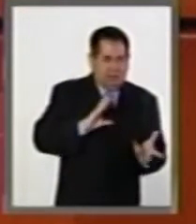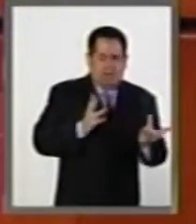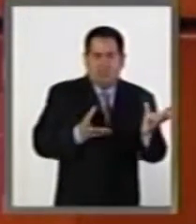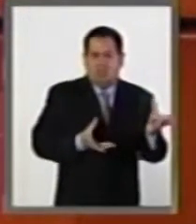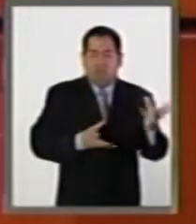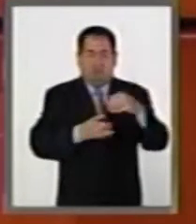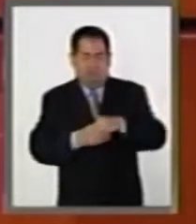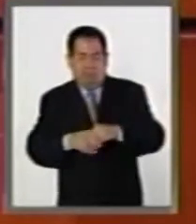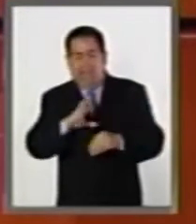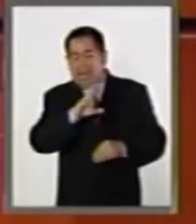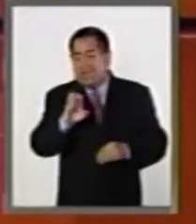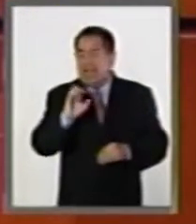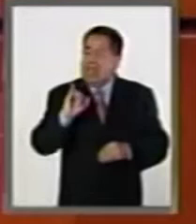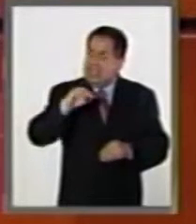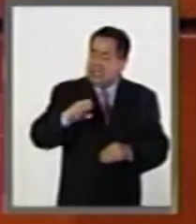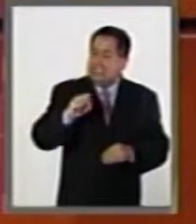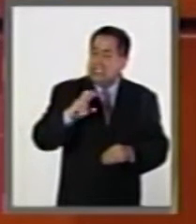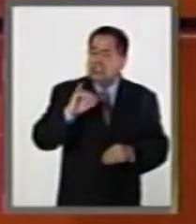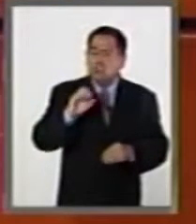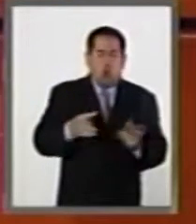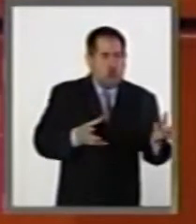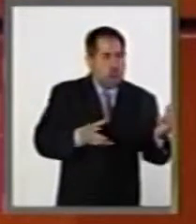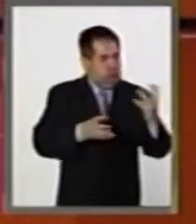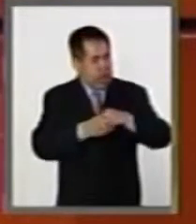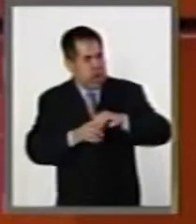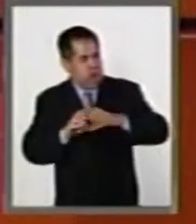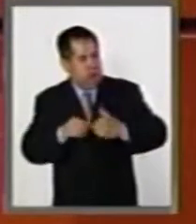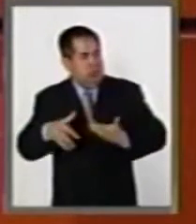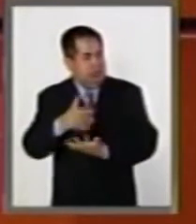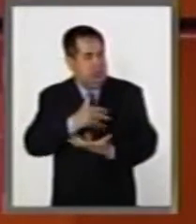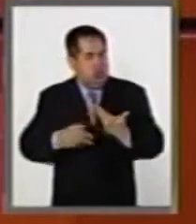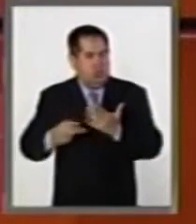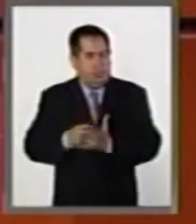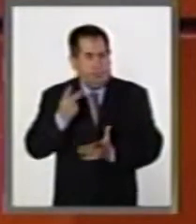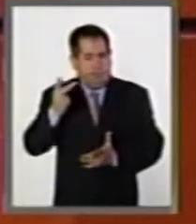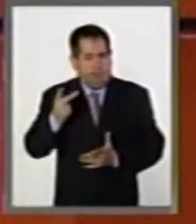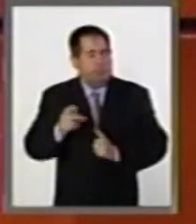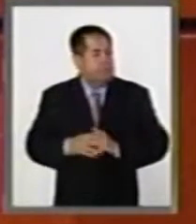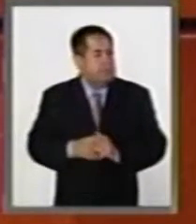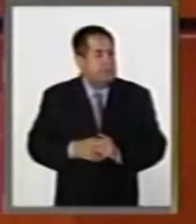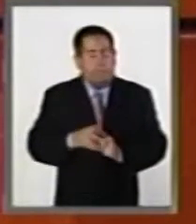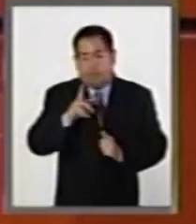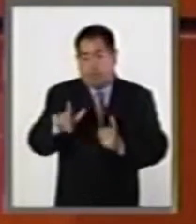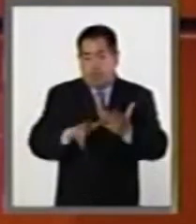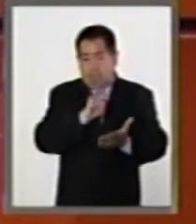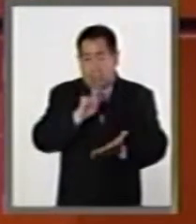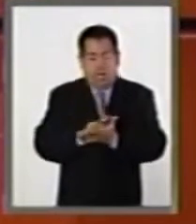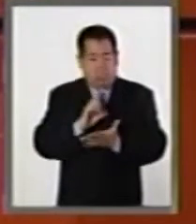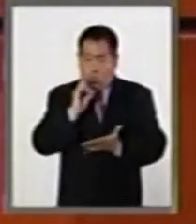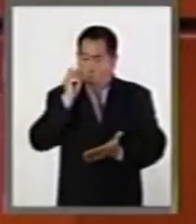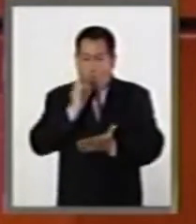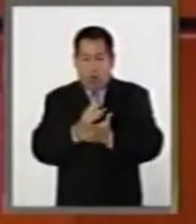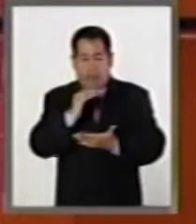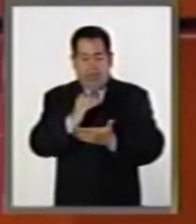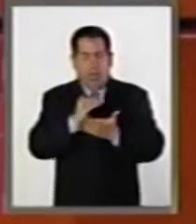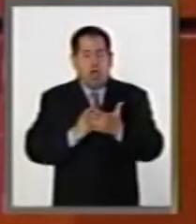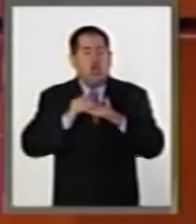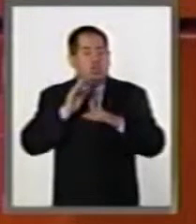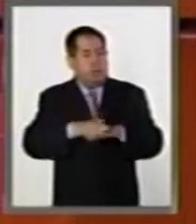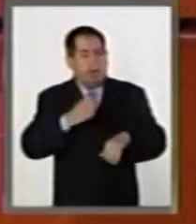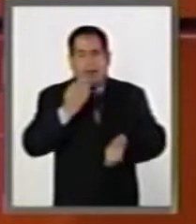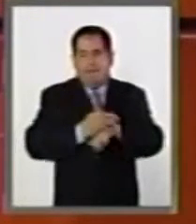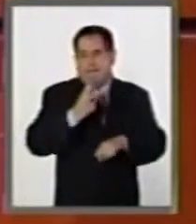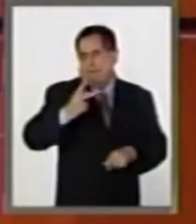reinserción social. En este contexto, la promulgación de una ley única en materia de ejecución